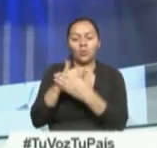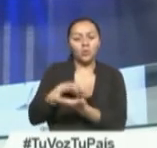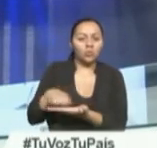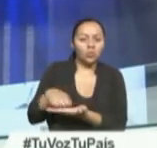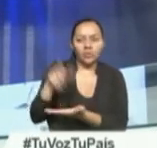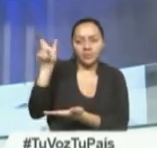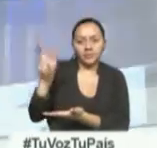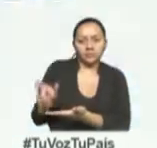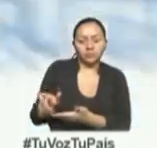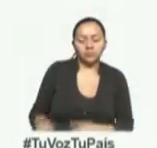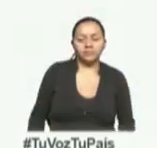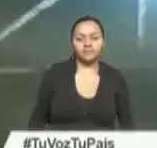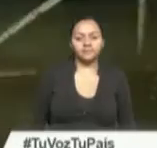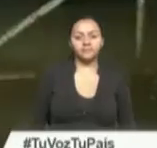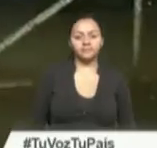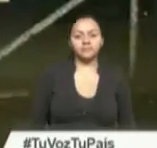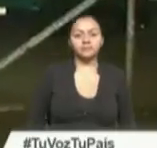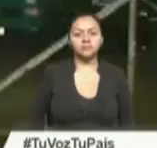sospechoso.